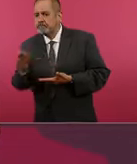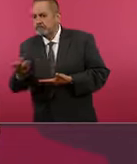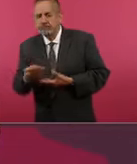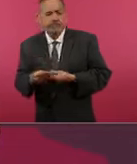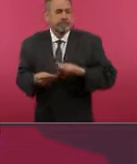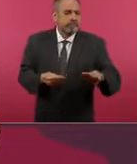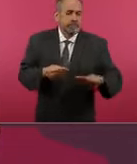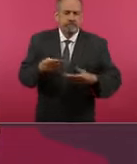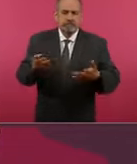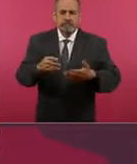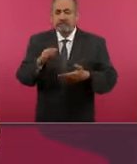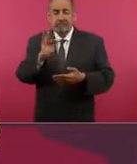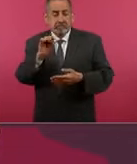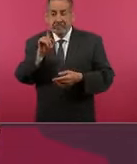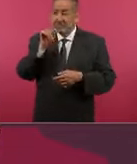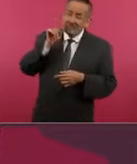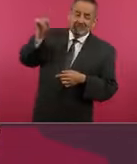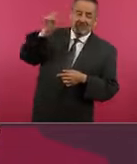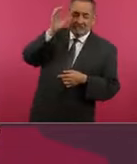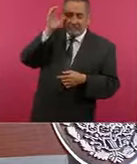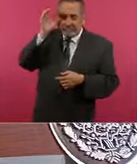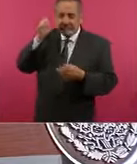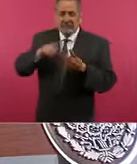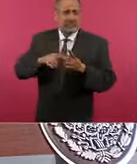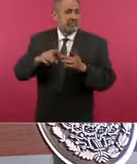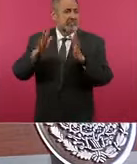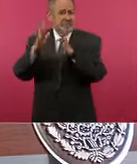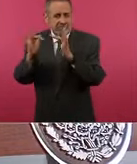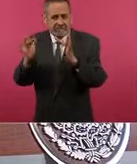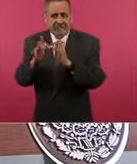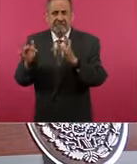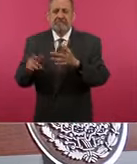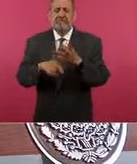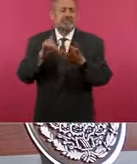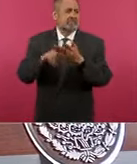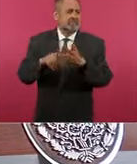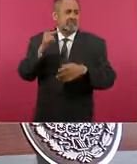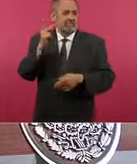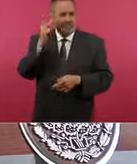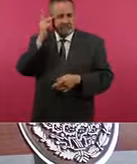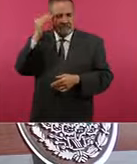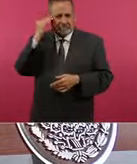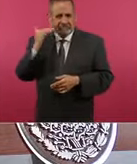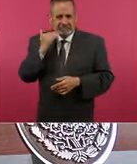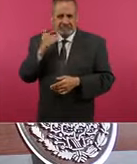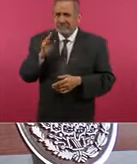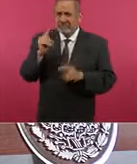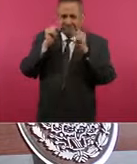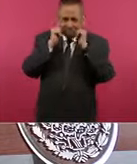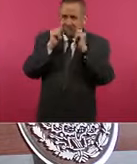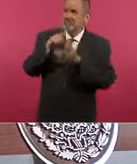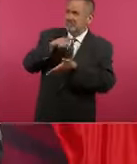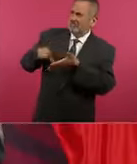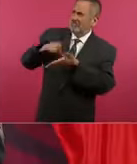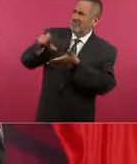En China, en Francia, en Corea, donde estén, vamos a